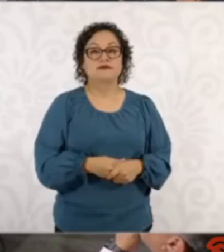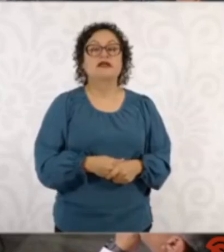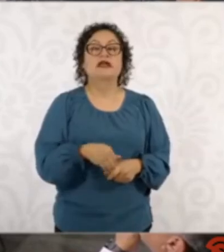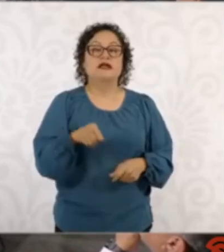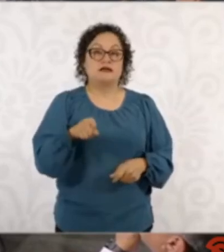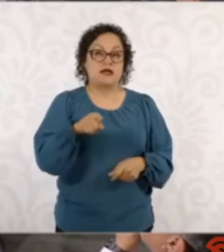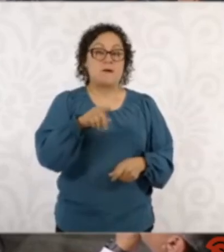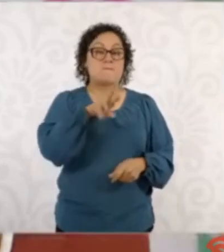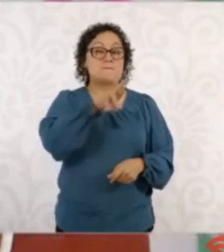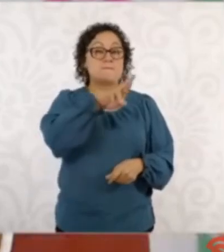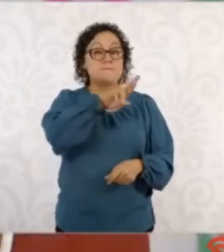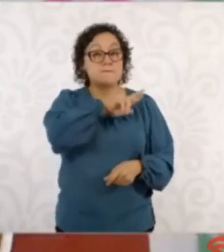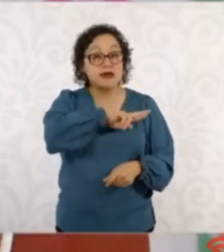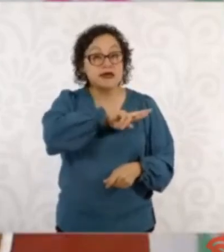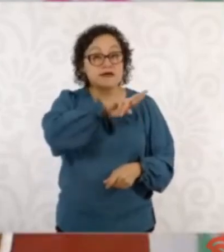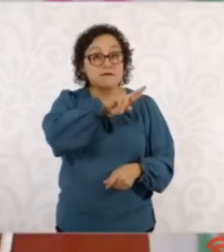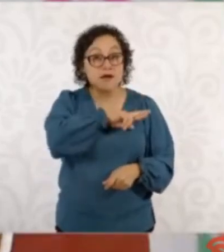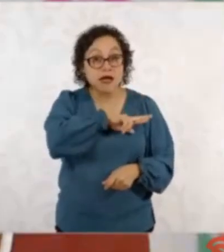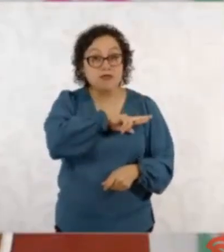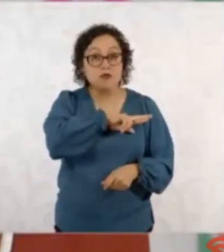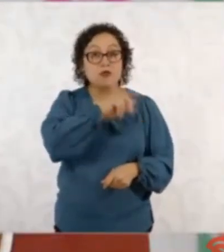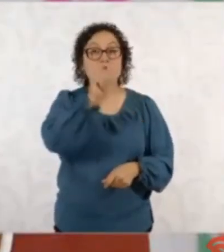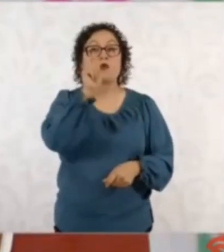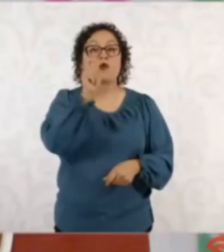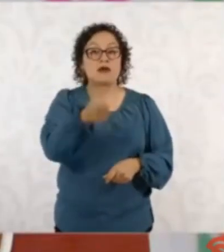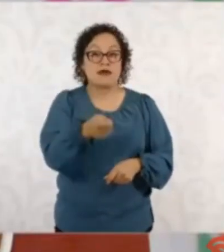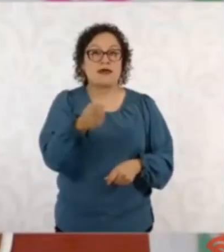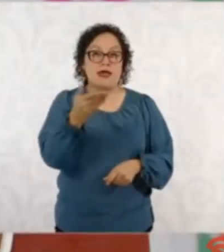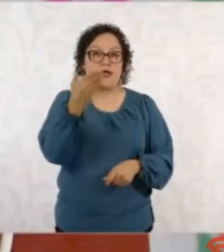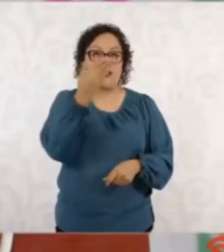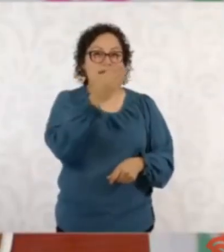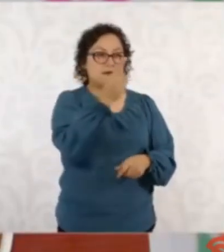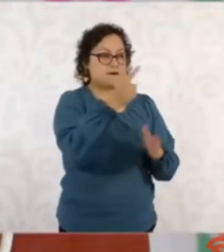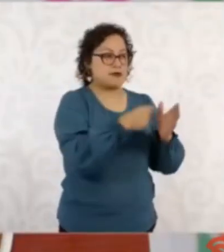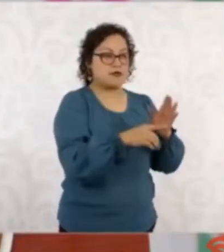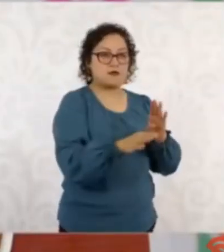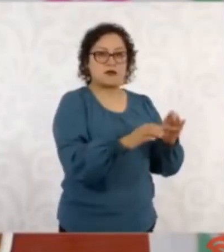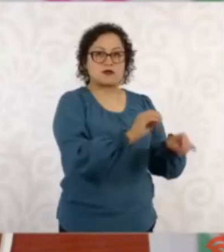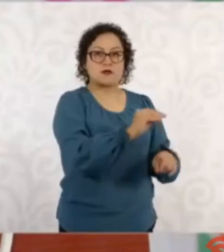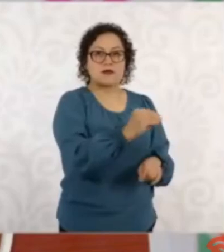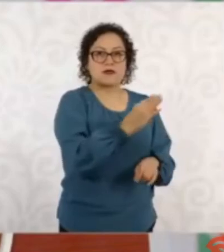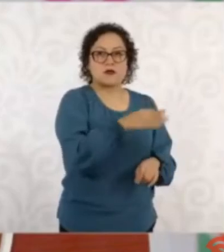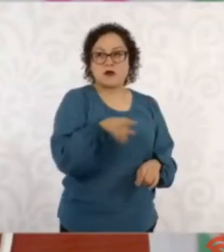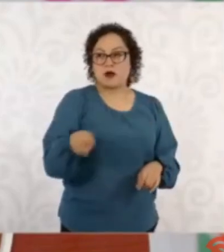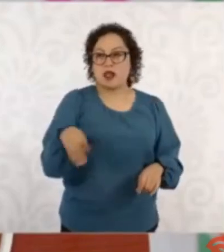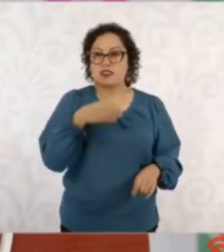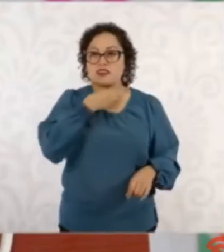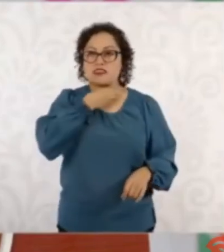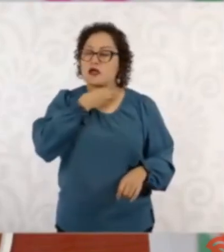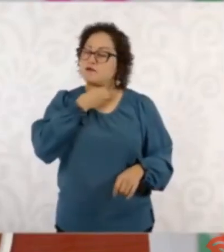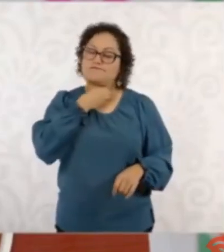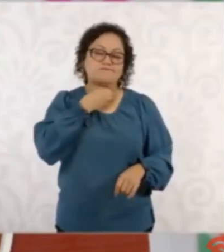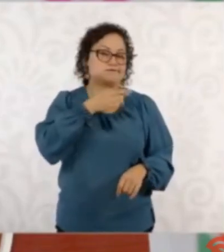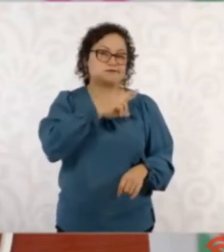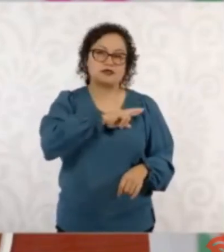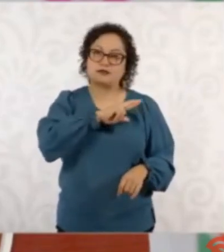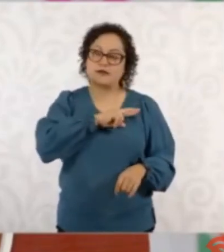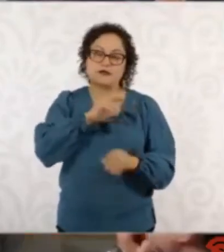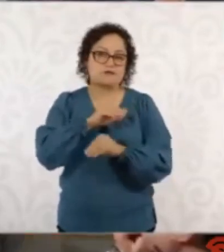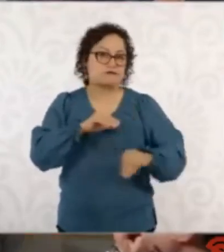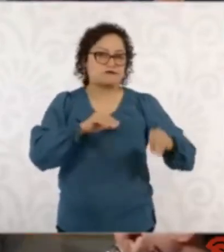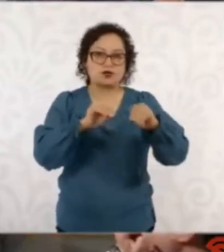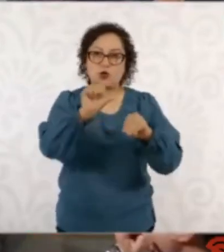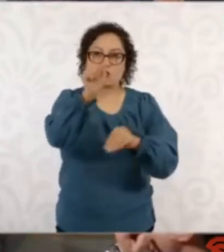privado. Ya desde el 94 se hablaba de saturación. Después se refiere al decreto del 2014.